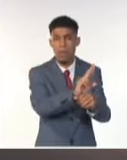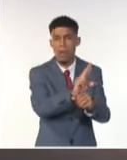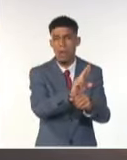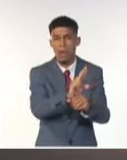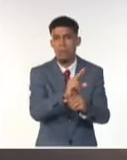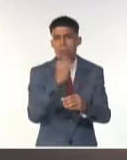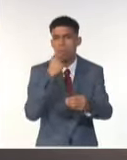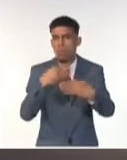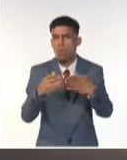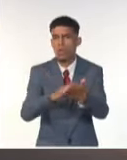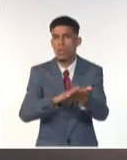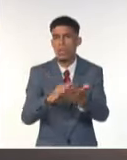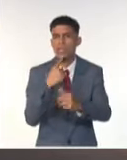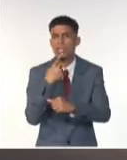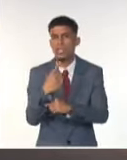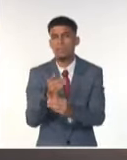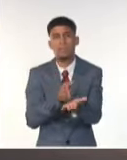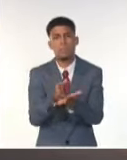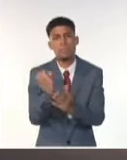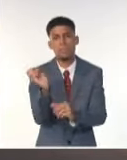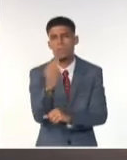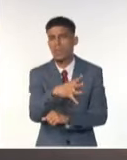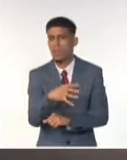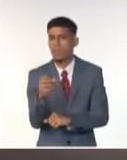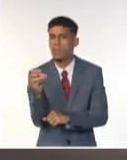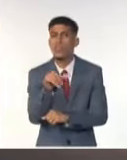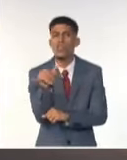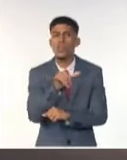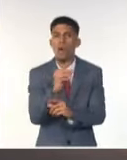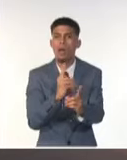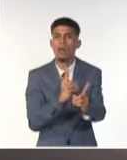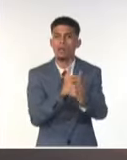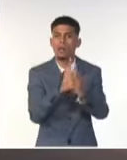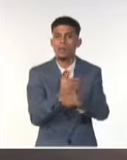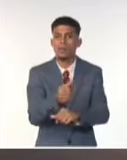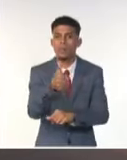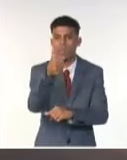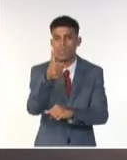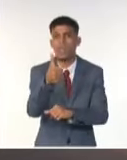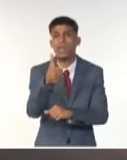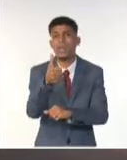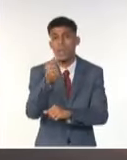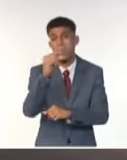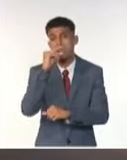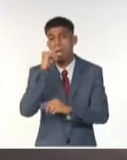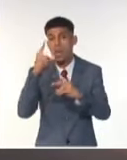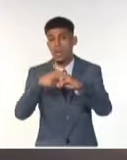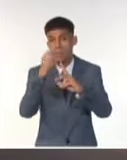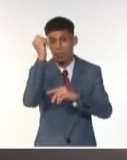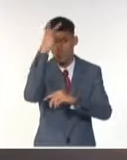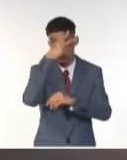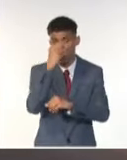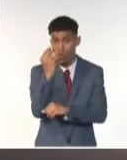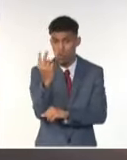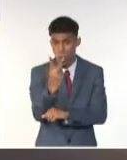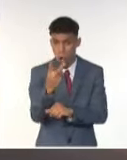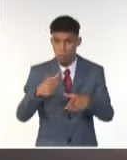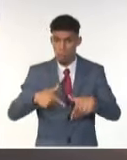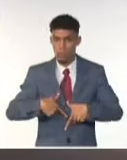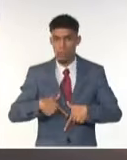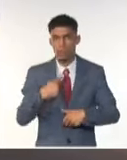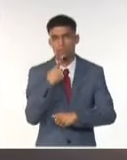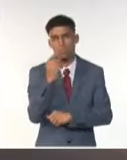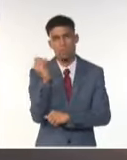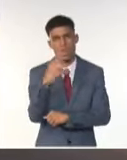Sencillamente mienten, como hicieron en el debate presidencial Trump y Biden. Los dos mintieron. El mayor peligro de